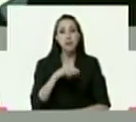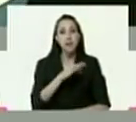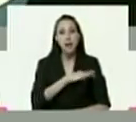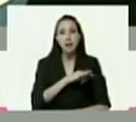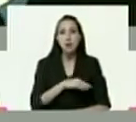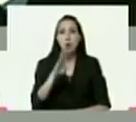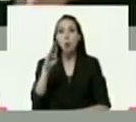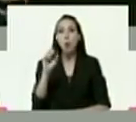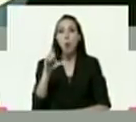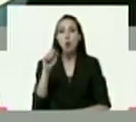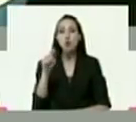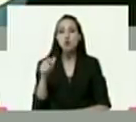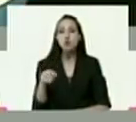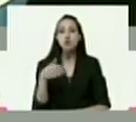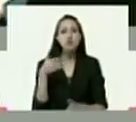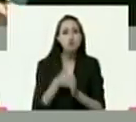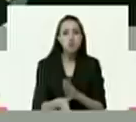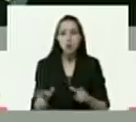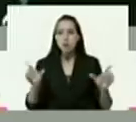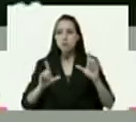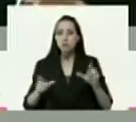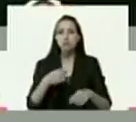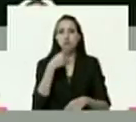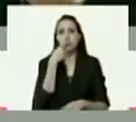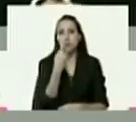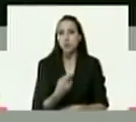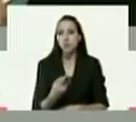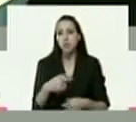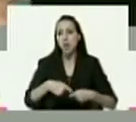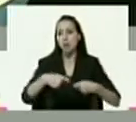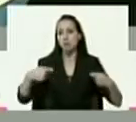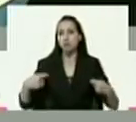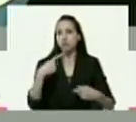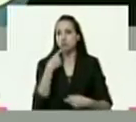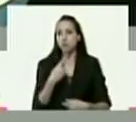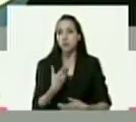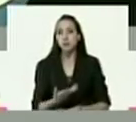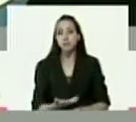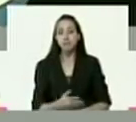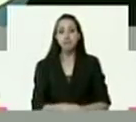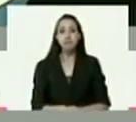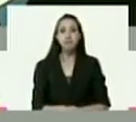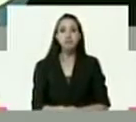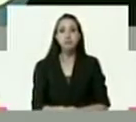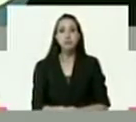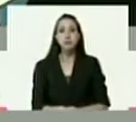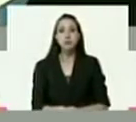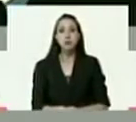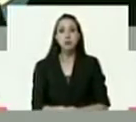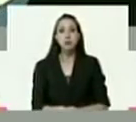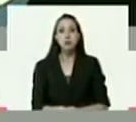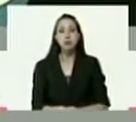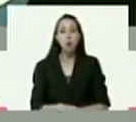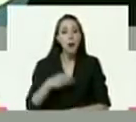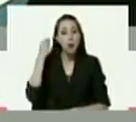medios de comunicación, según lo que se lee, era de los halcones, de los más extremos. Ojalá hubiese una reflexión en la élite dominante en Estados